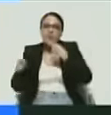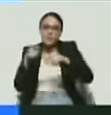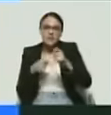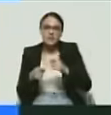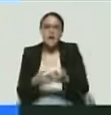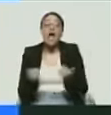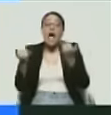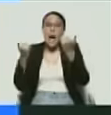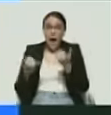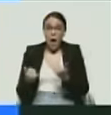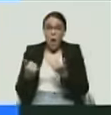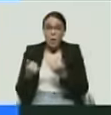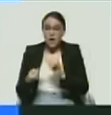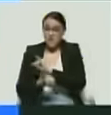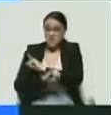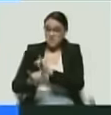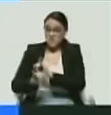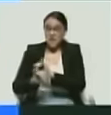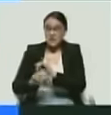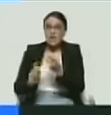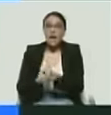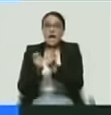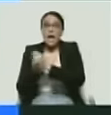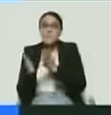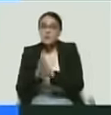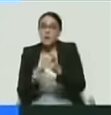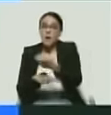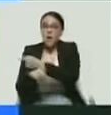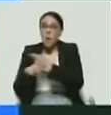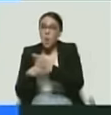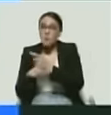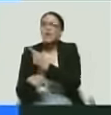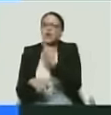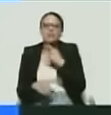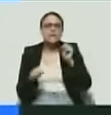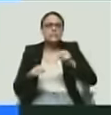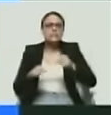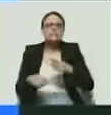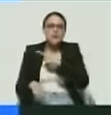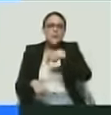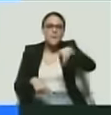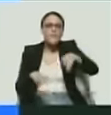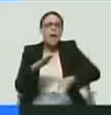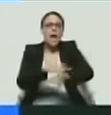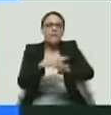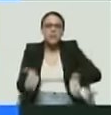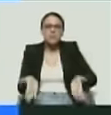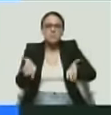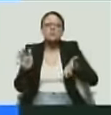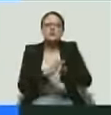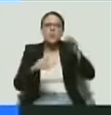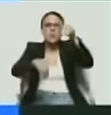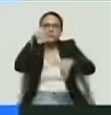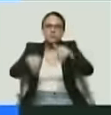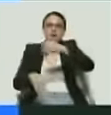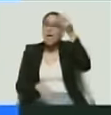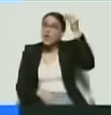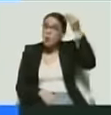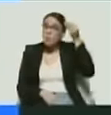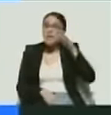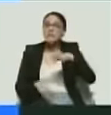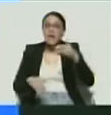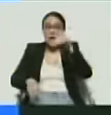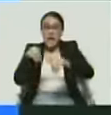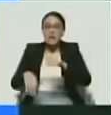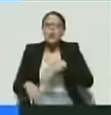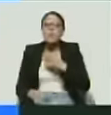a participar, porque ahora ellos pensaban que por la vía electoral iban